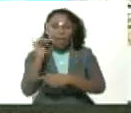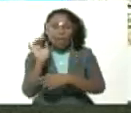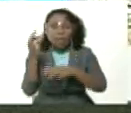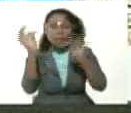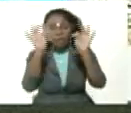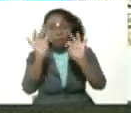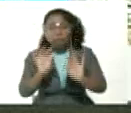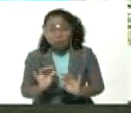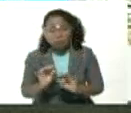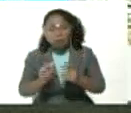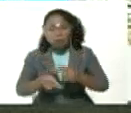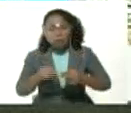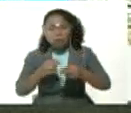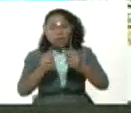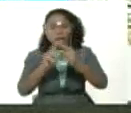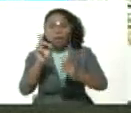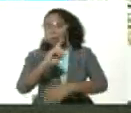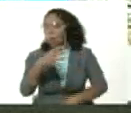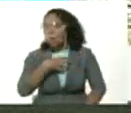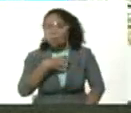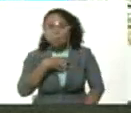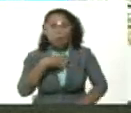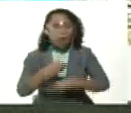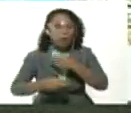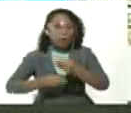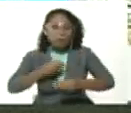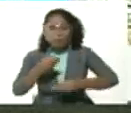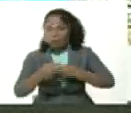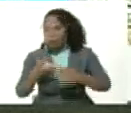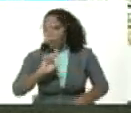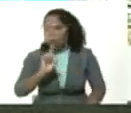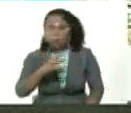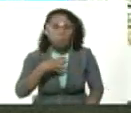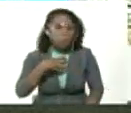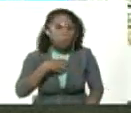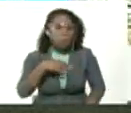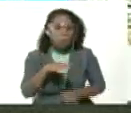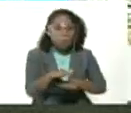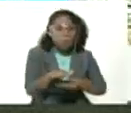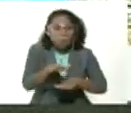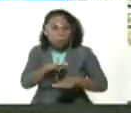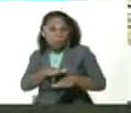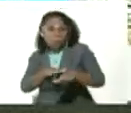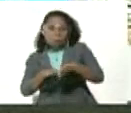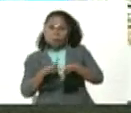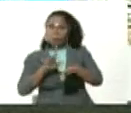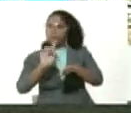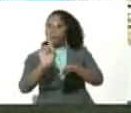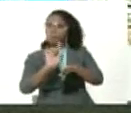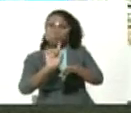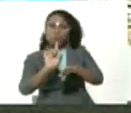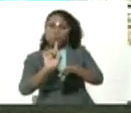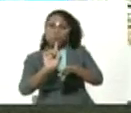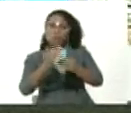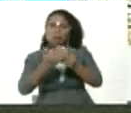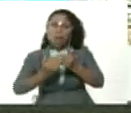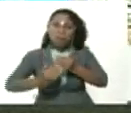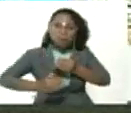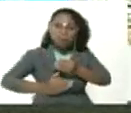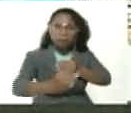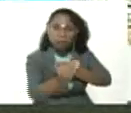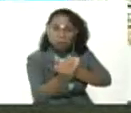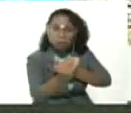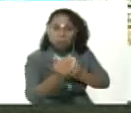de construcción. No podemos retrogradar, no podemos dar paso atrás. No, tiene que ser una